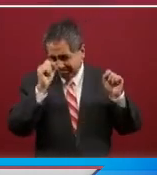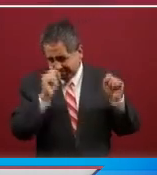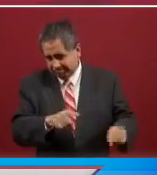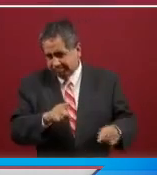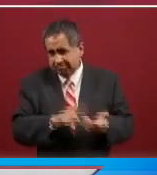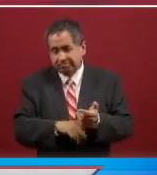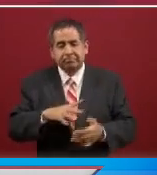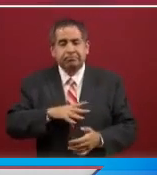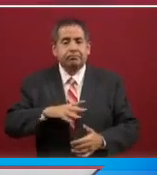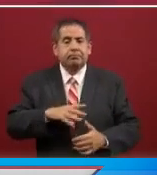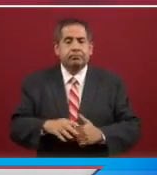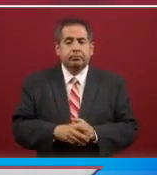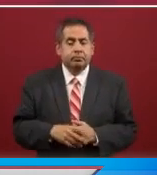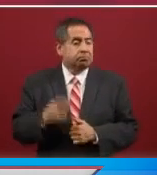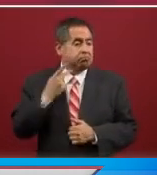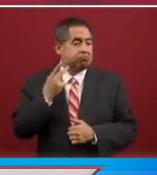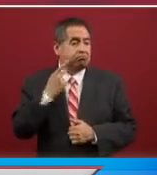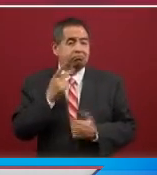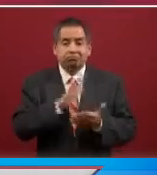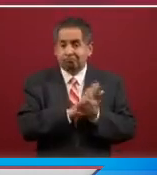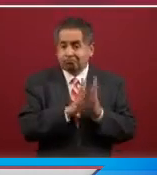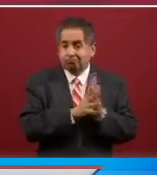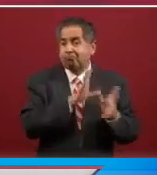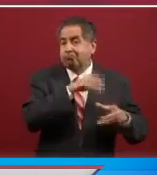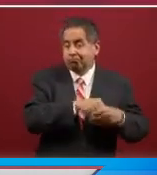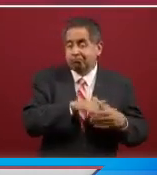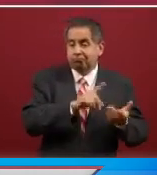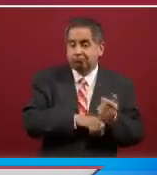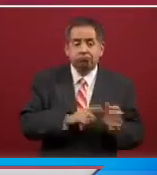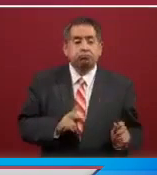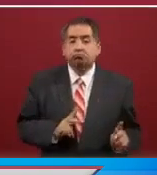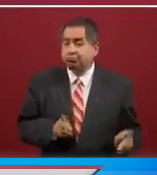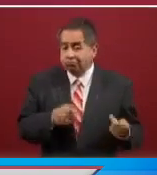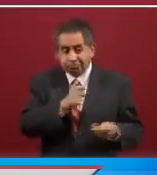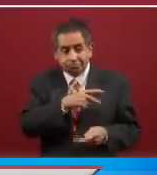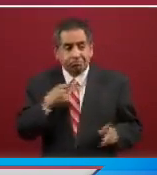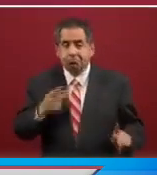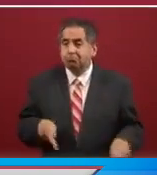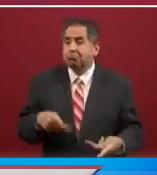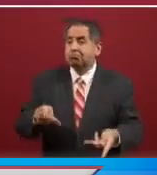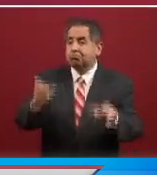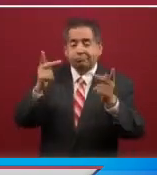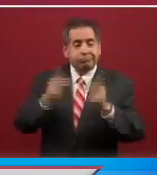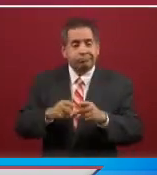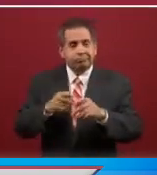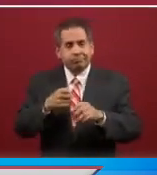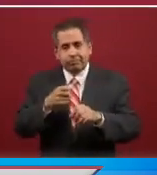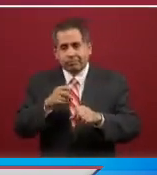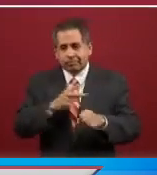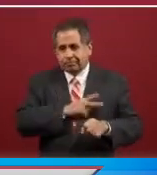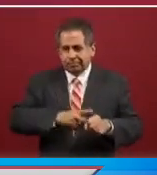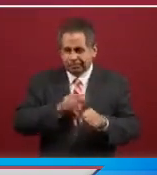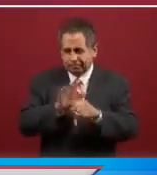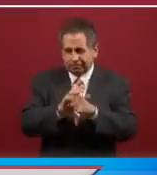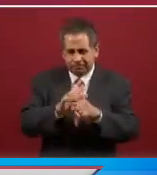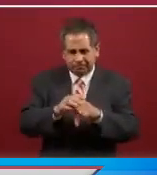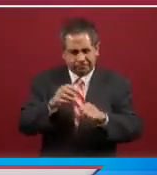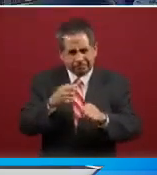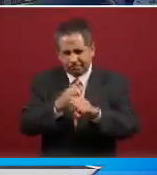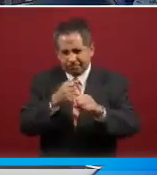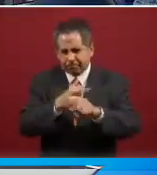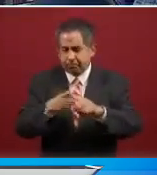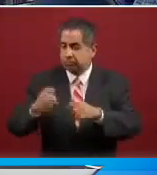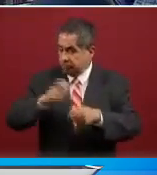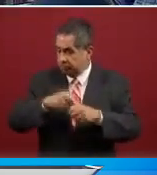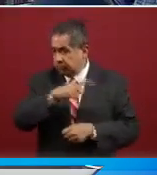fertilizantes, biofertilizantes y semilla de maíz mejorado en el estado de Guerrero, programas que en administraciones pasadas no tuvieron una buena aceptación.